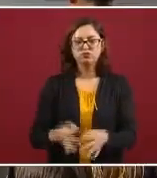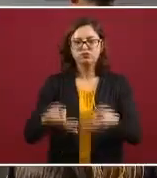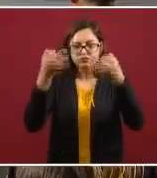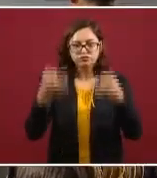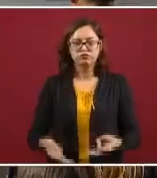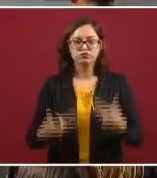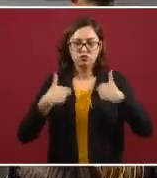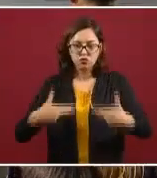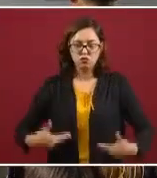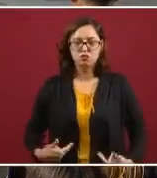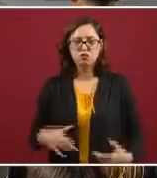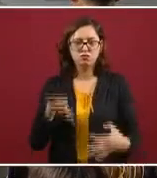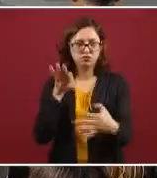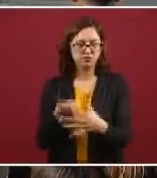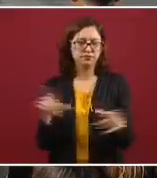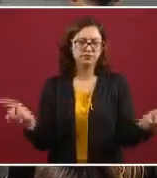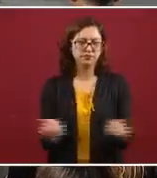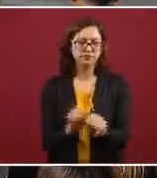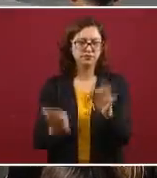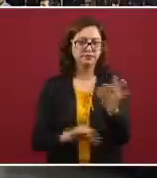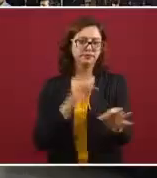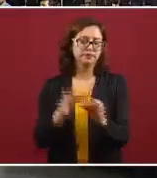presidente.